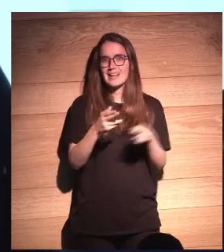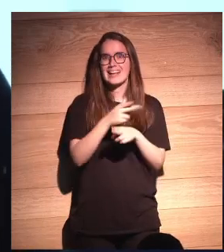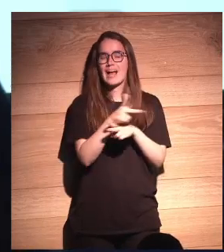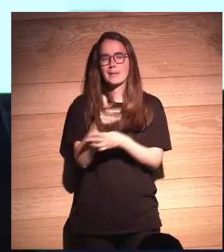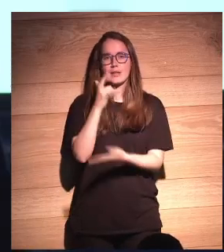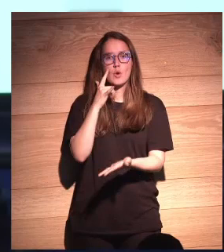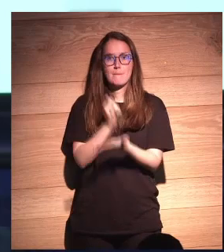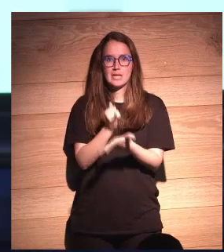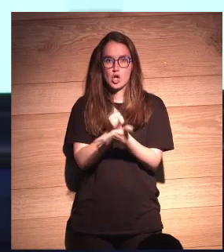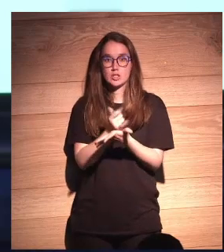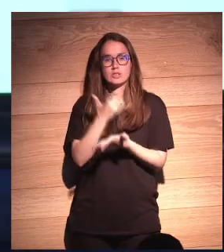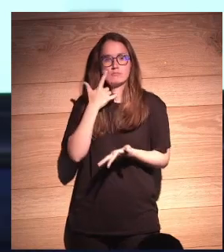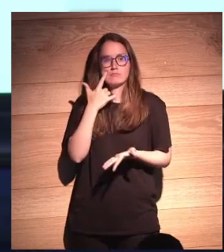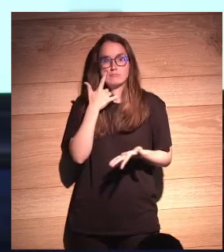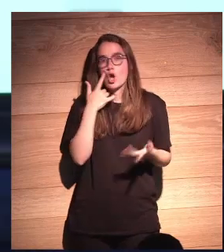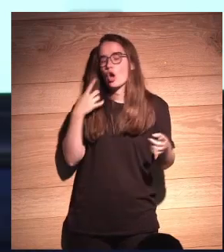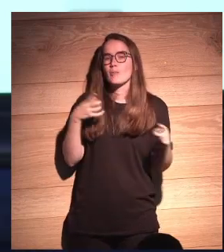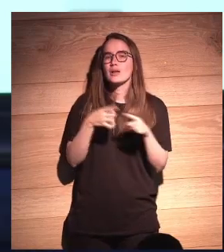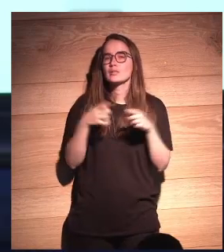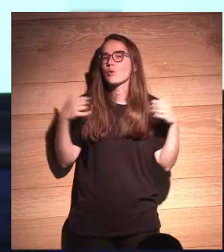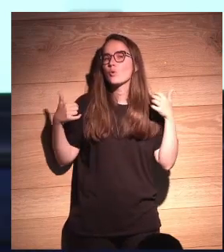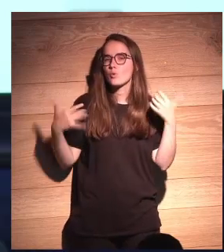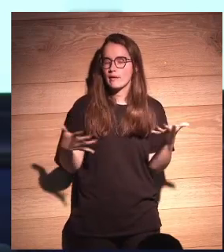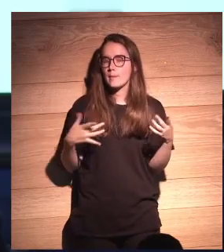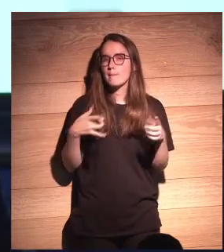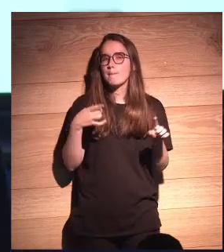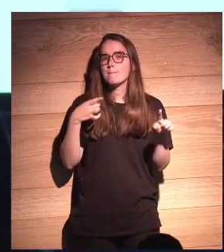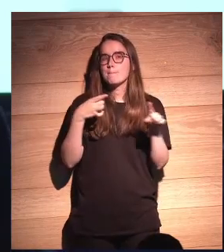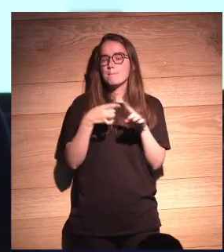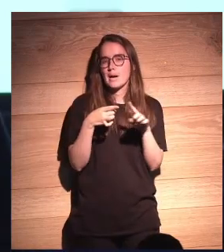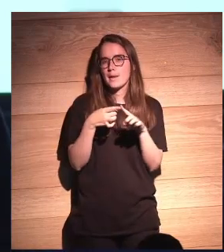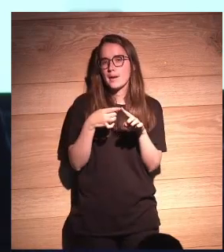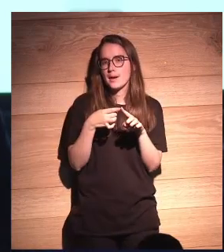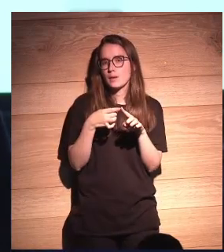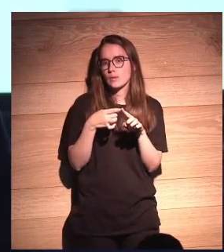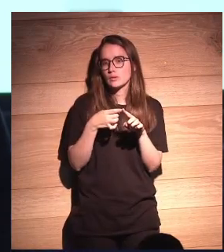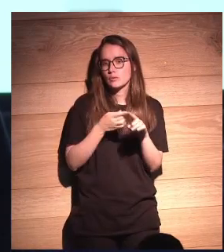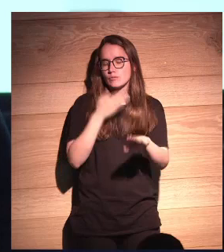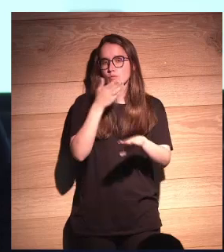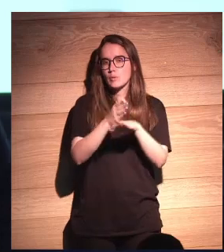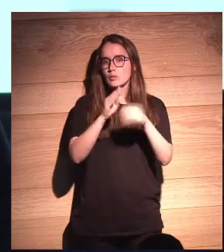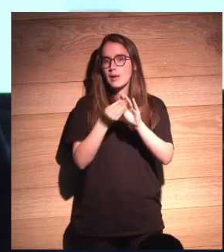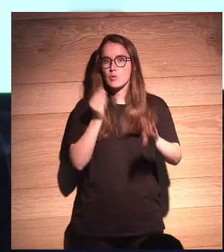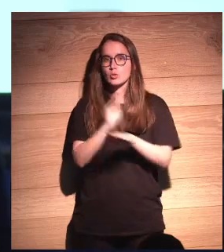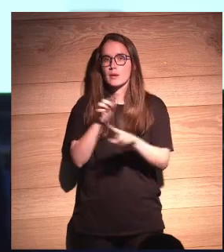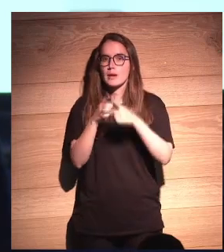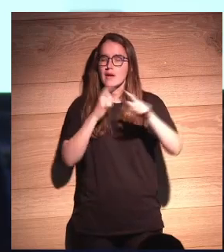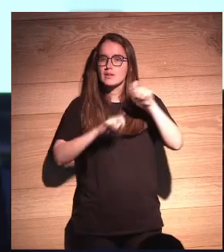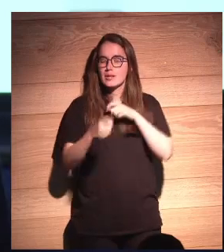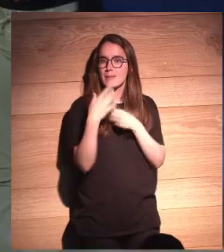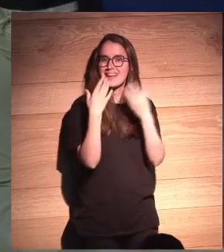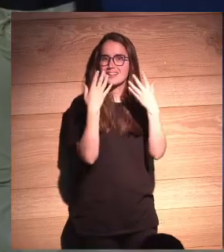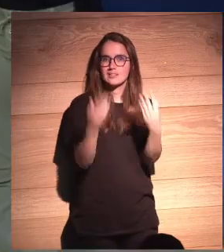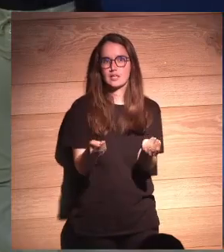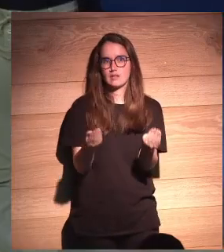piloto. Básicamente la idea de rodar el capítulo piloto era para poder realmente, en el momento de ir a productoras a venderlo, que